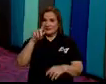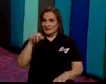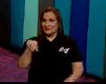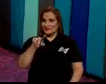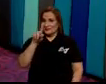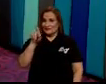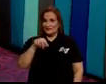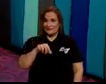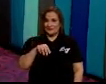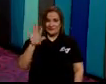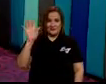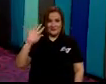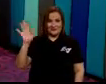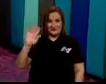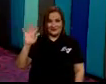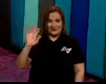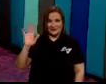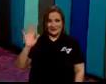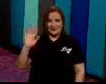la estrella! ¡Nos vemos!